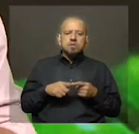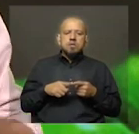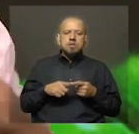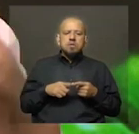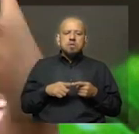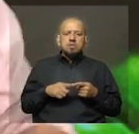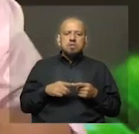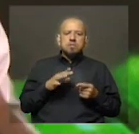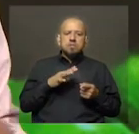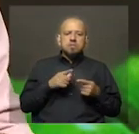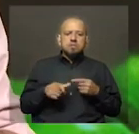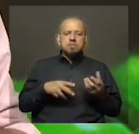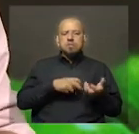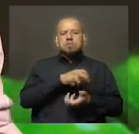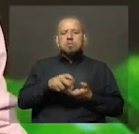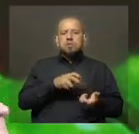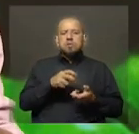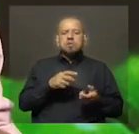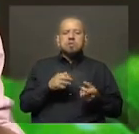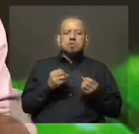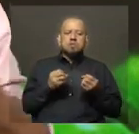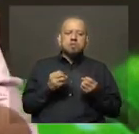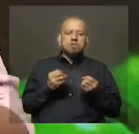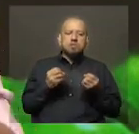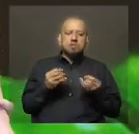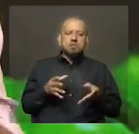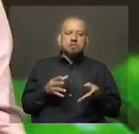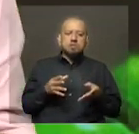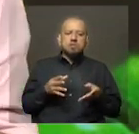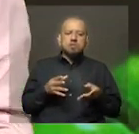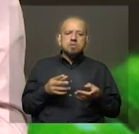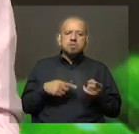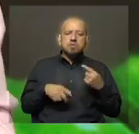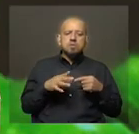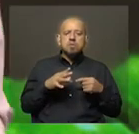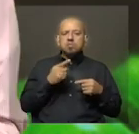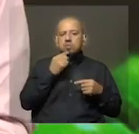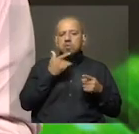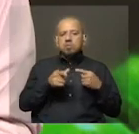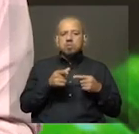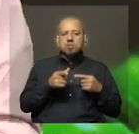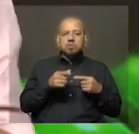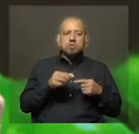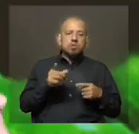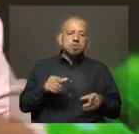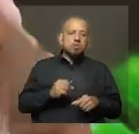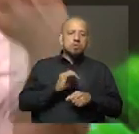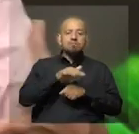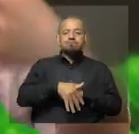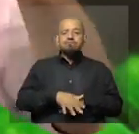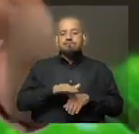en el sector hortifrutícola es complicado, porque en realidad es muy difícil reemplazar una fuente, por ejemplo, una fuente de riego. Es muy